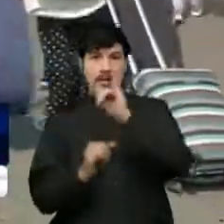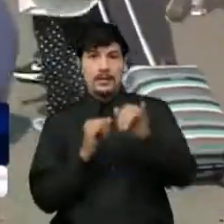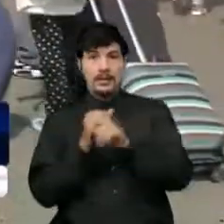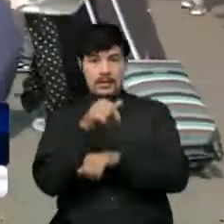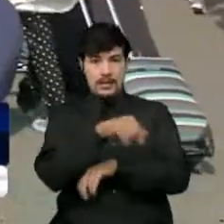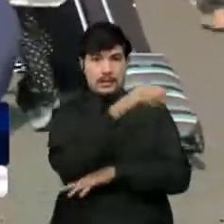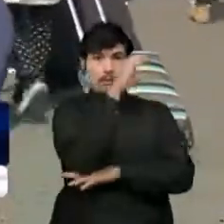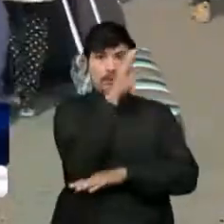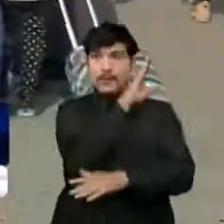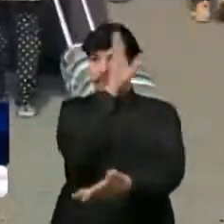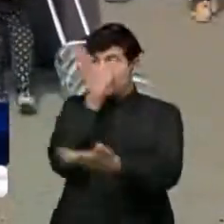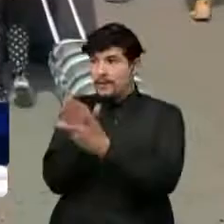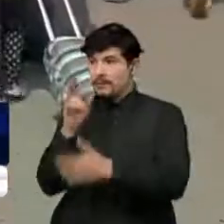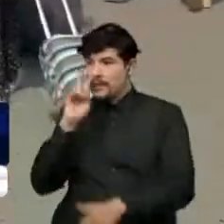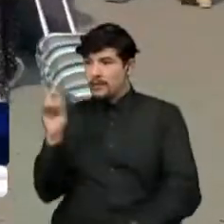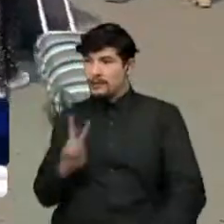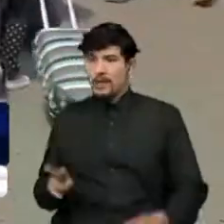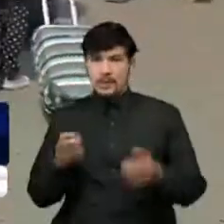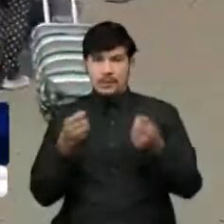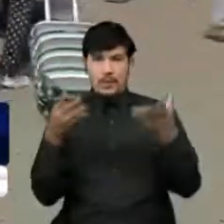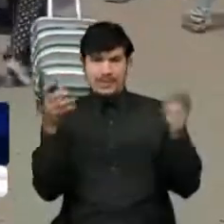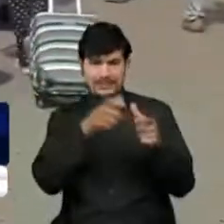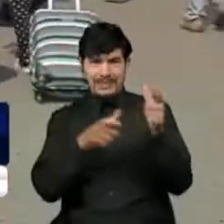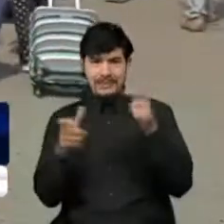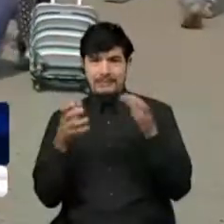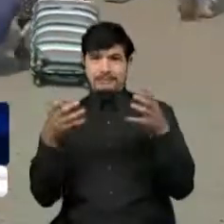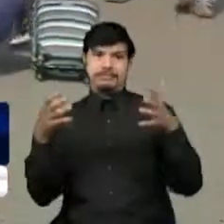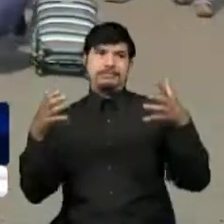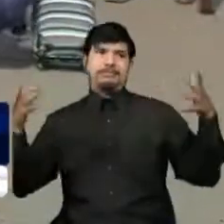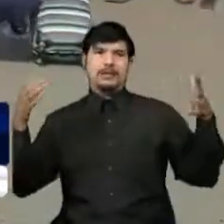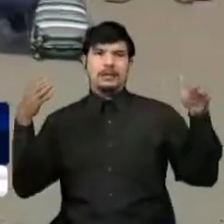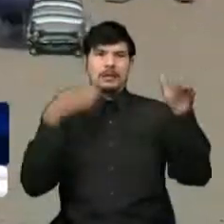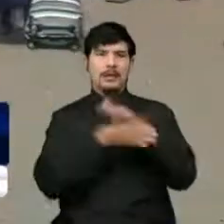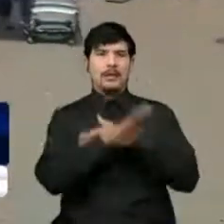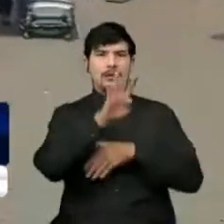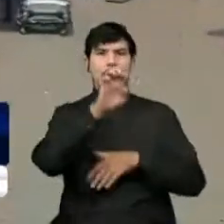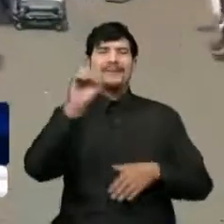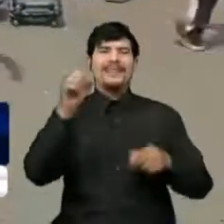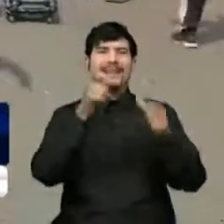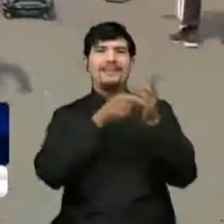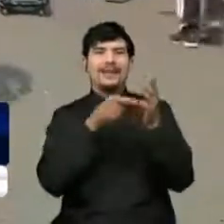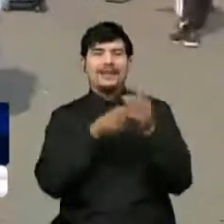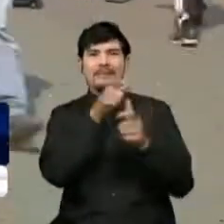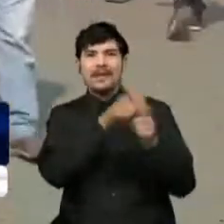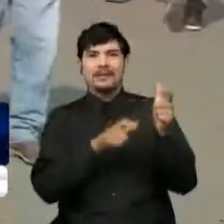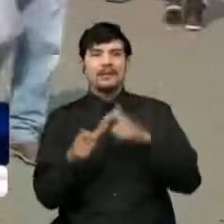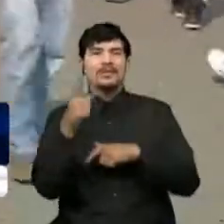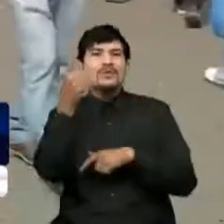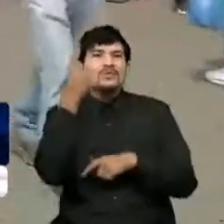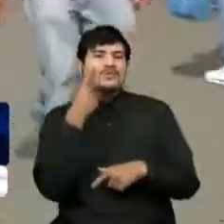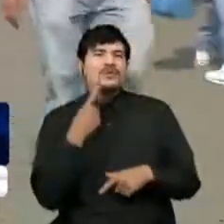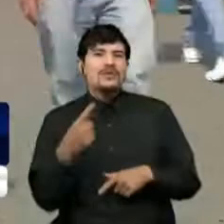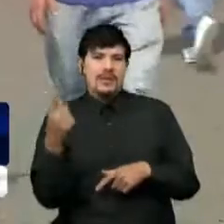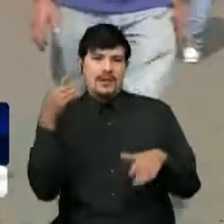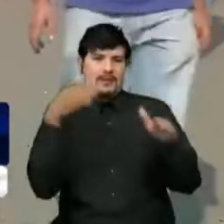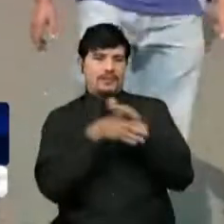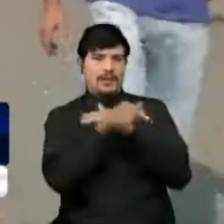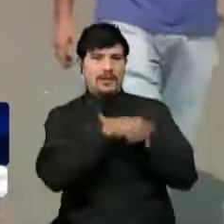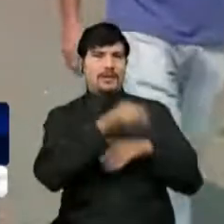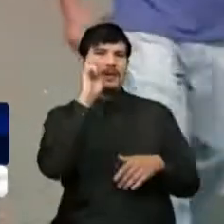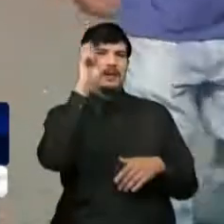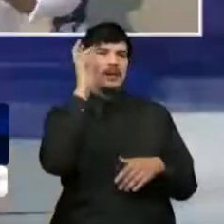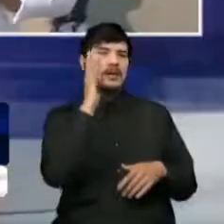comunican a colombia con venezuela ha aumentado sustancialmente cerca de 90 mil personas estarían ingresando solo a norte de santander